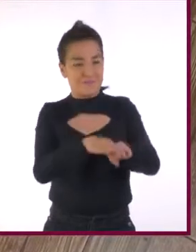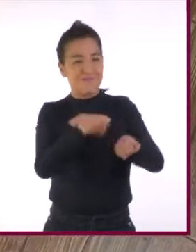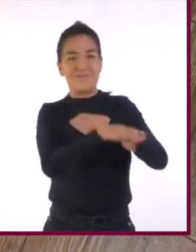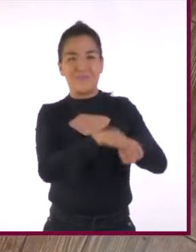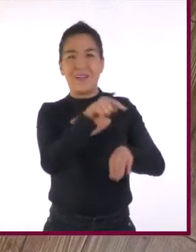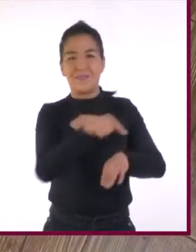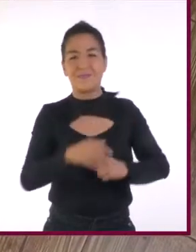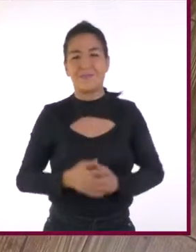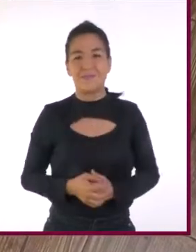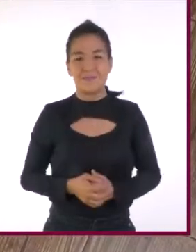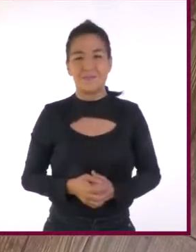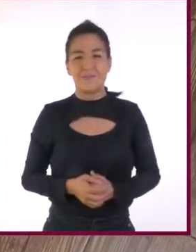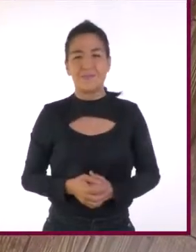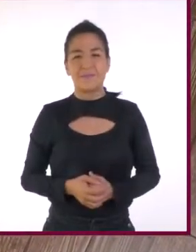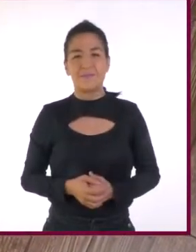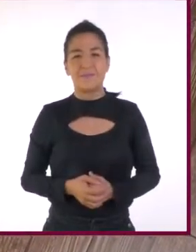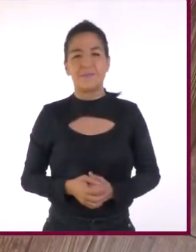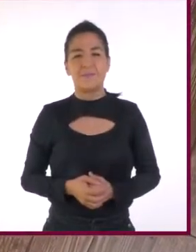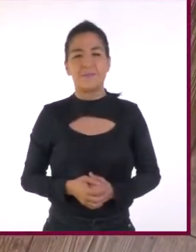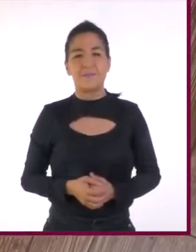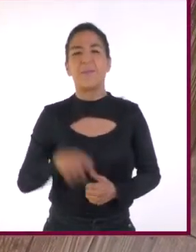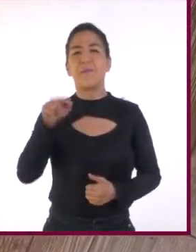estar su centro de masa.